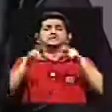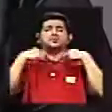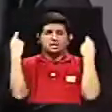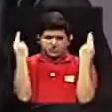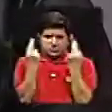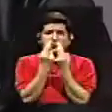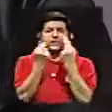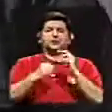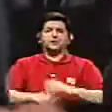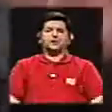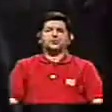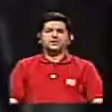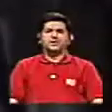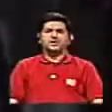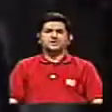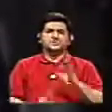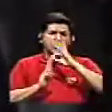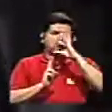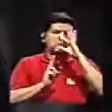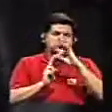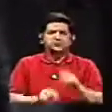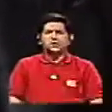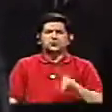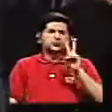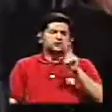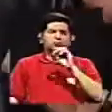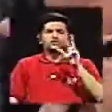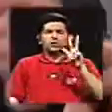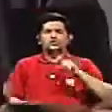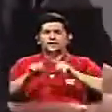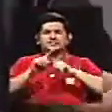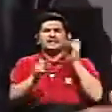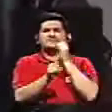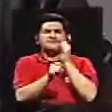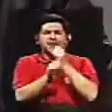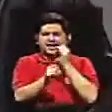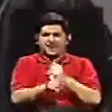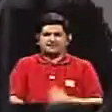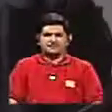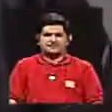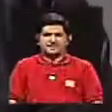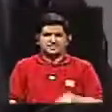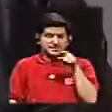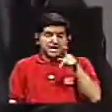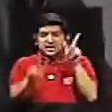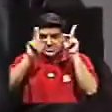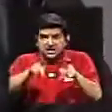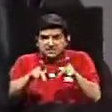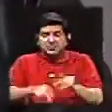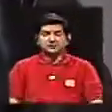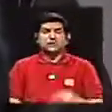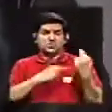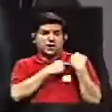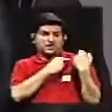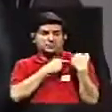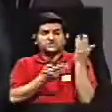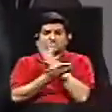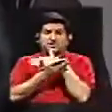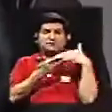reuniones alternativas en 2-3 instituciones. Ahora, ¿cómo? Entonces, esa persona se hace cargo de la